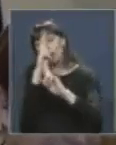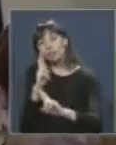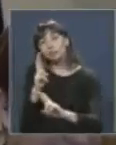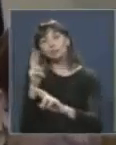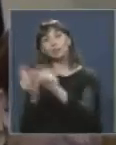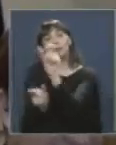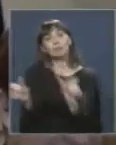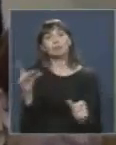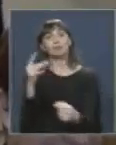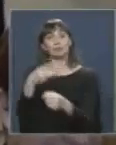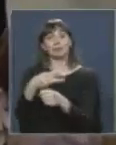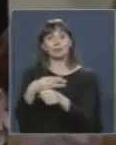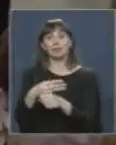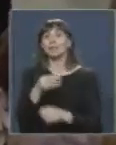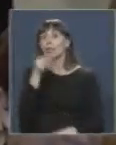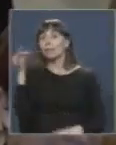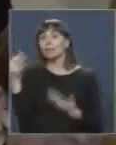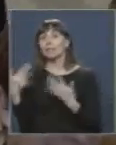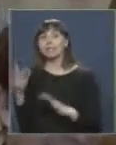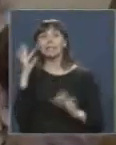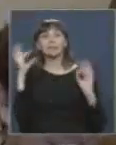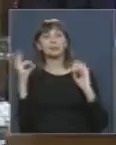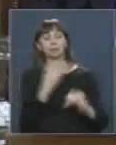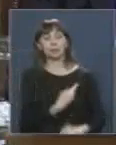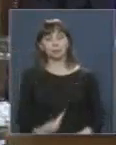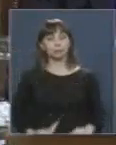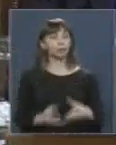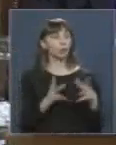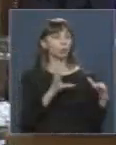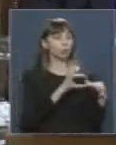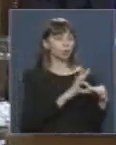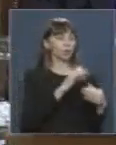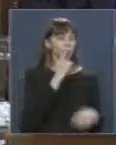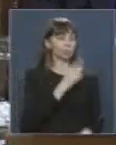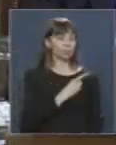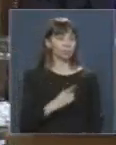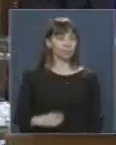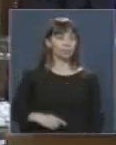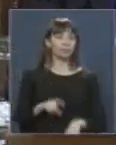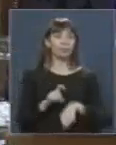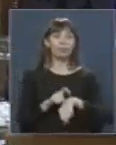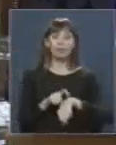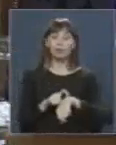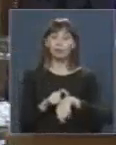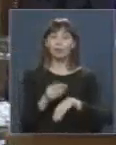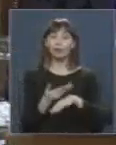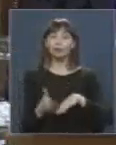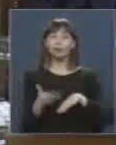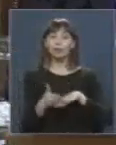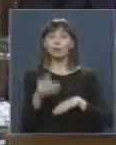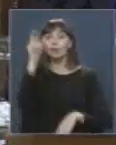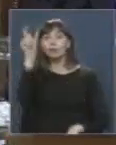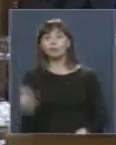adultos mayores. He dicho, señora presidenta. Muchas gracias, diputado. En el tiempo restante le toca al diputado Andrés López.